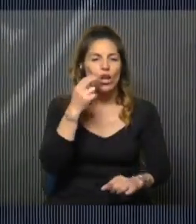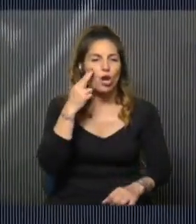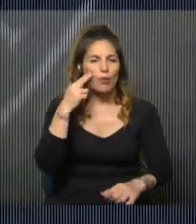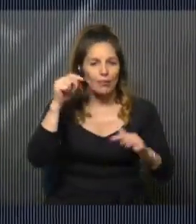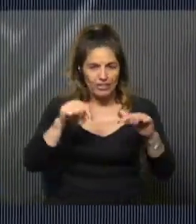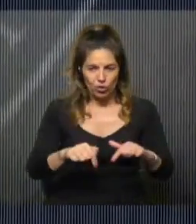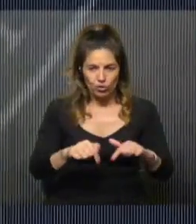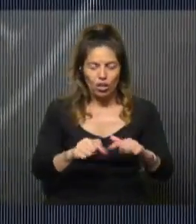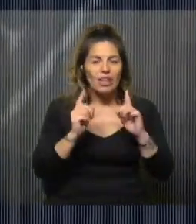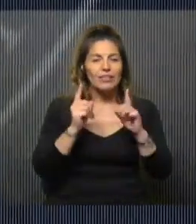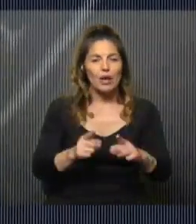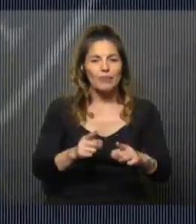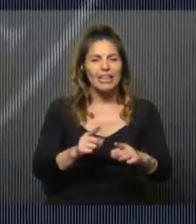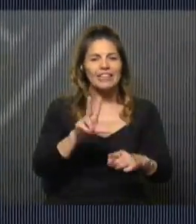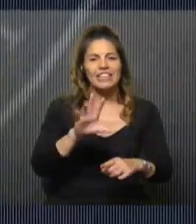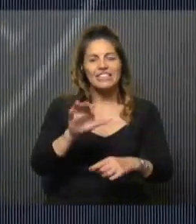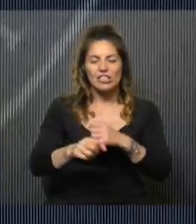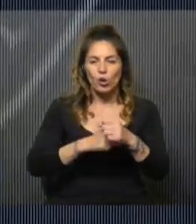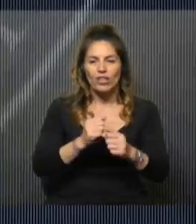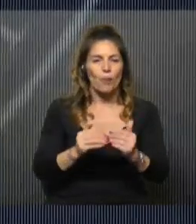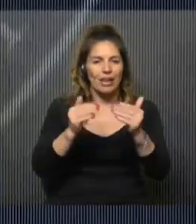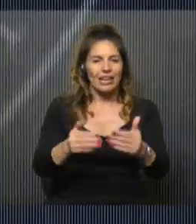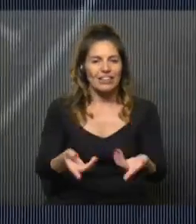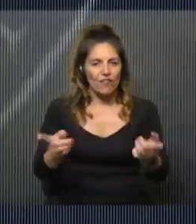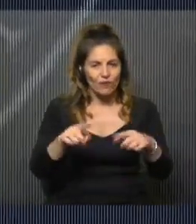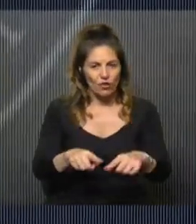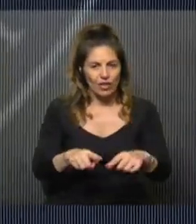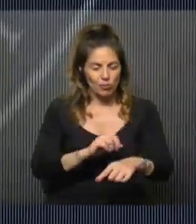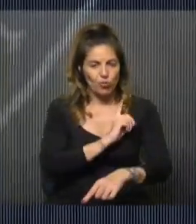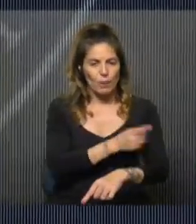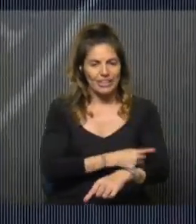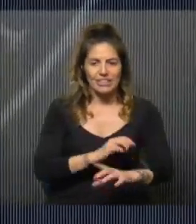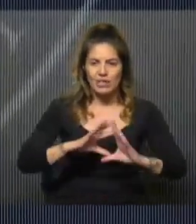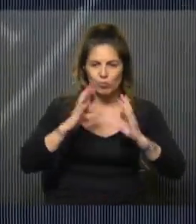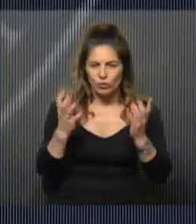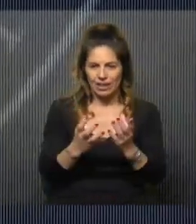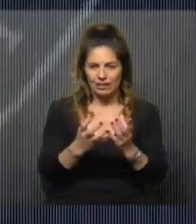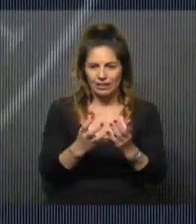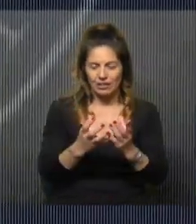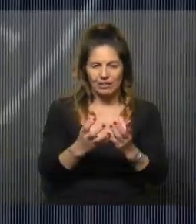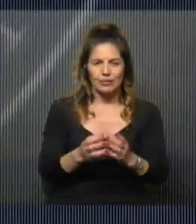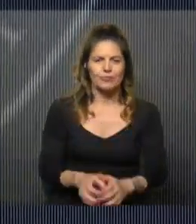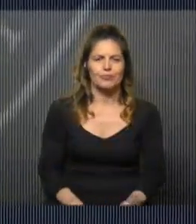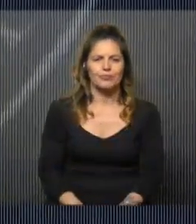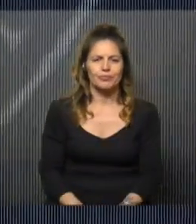de hoy sino que dentro de 35 años volveremos a ser una potencia mundial vamos